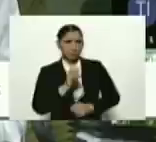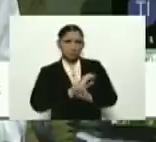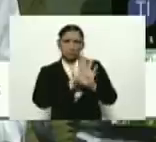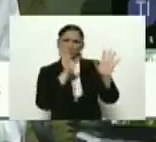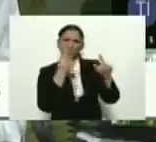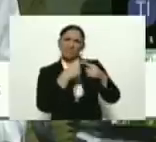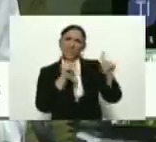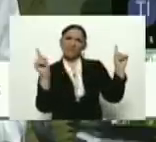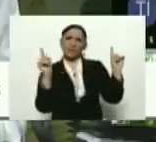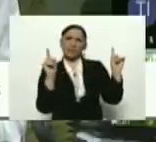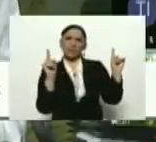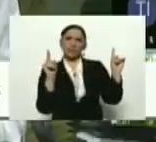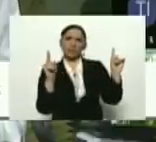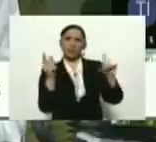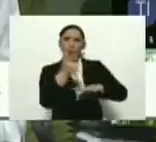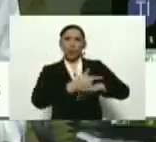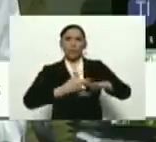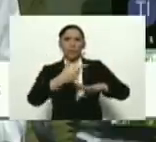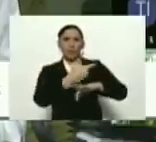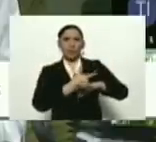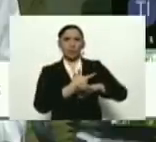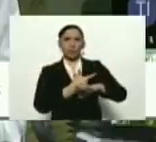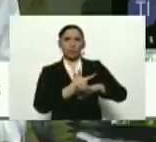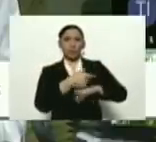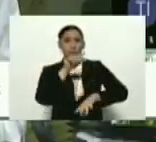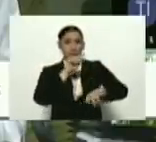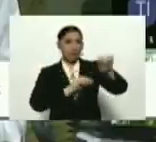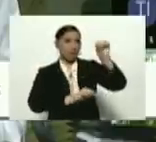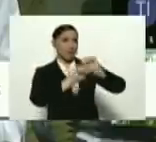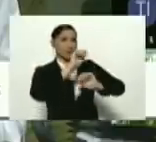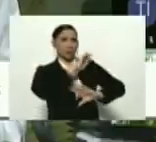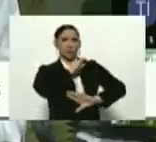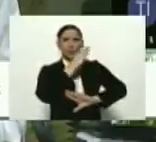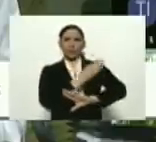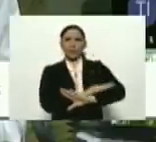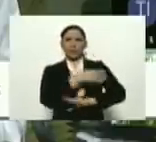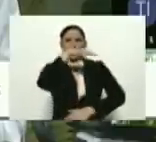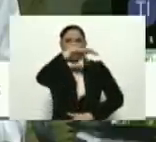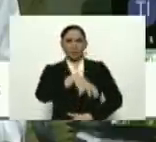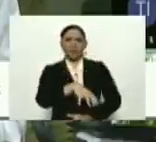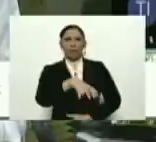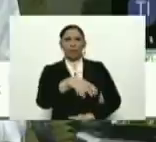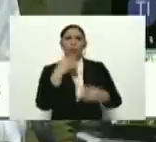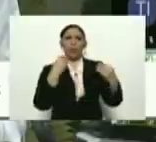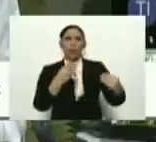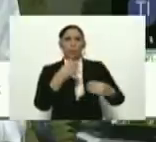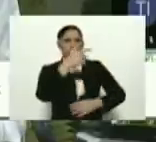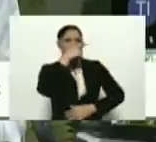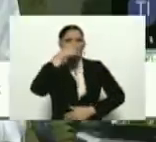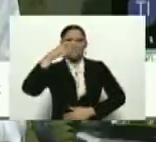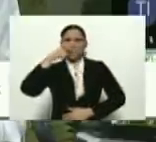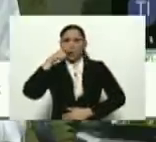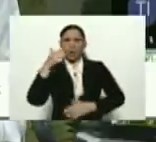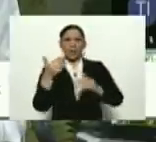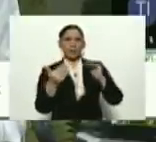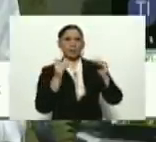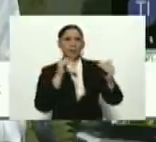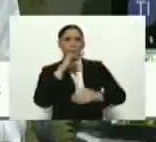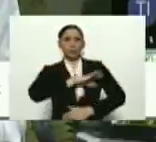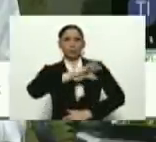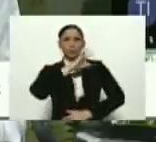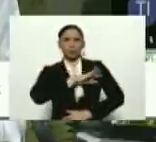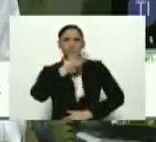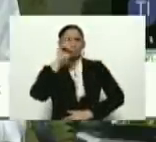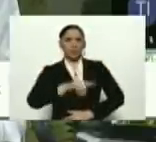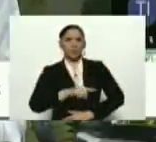las diferencias entre gobiernos que han defendido y fortalecido el Estado como garante de estabilidad social y